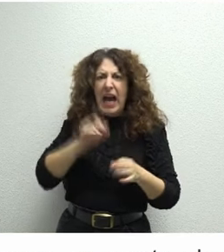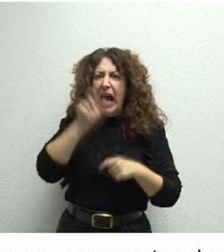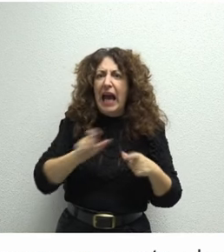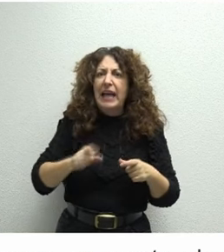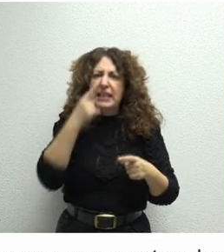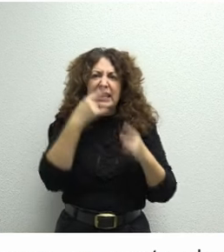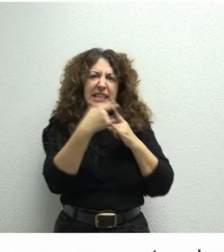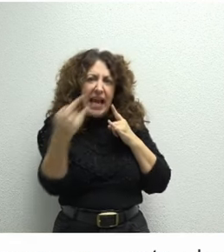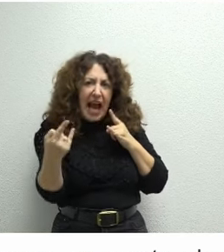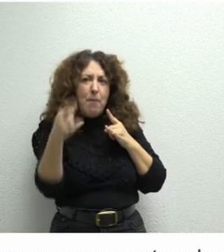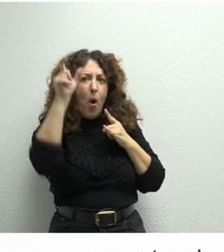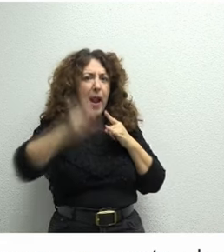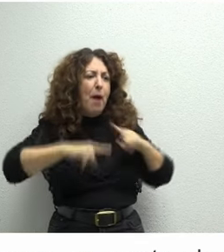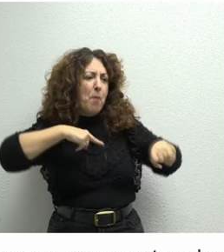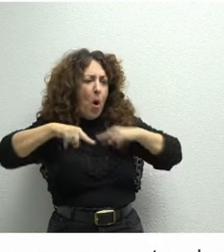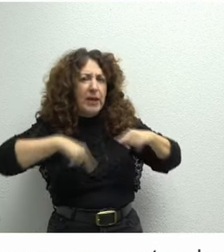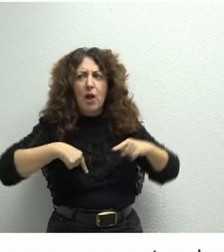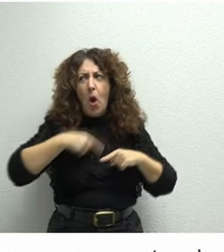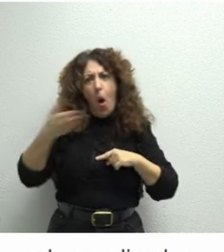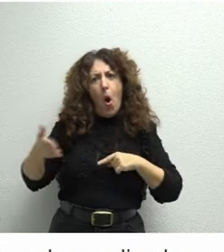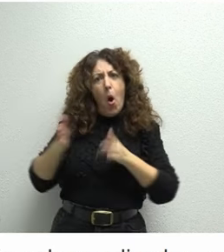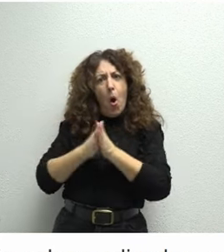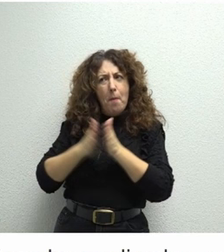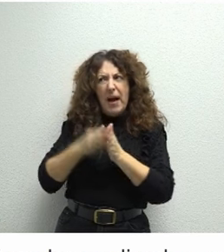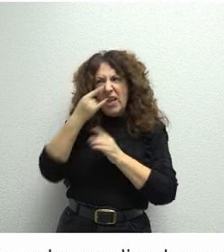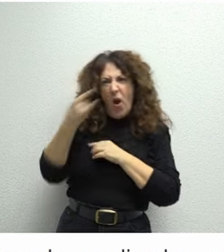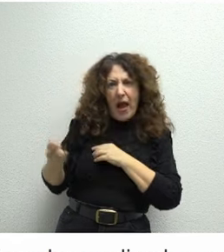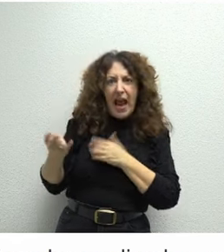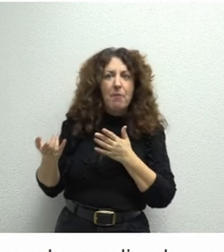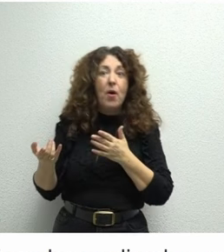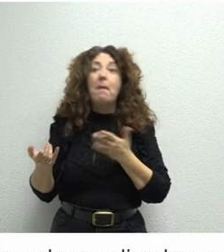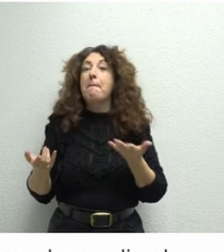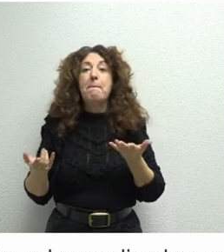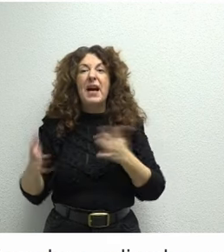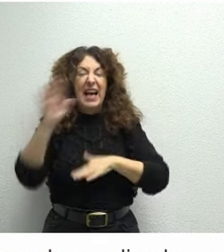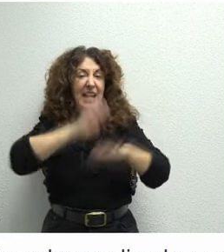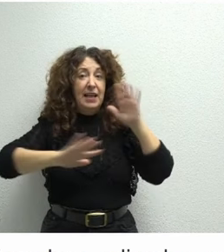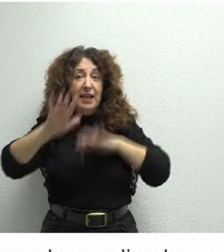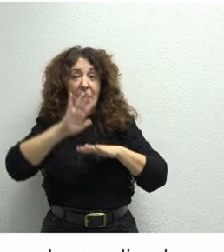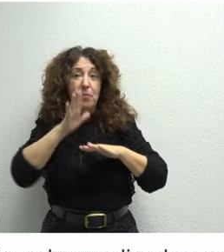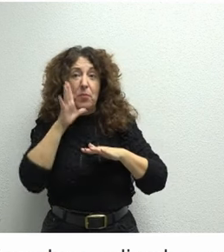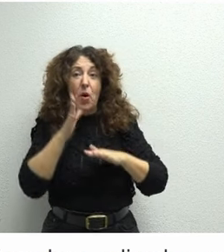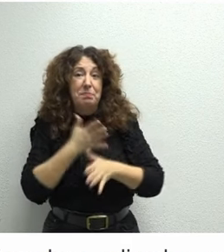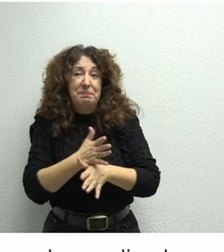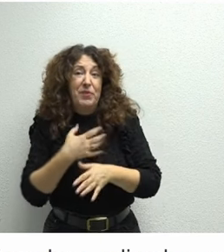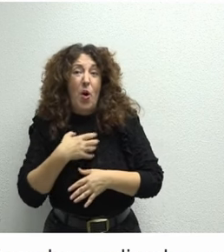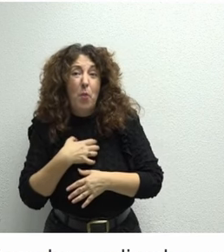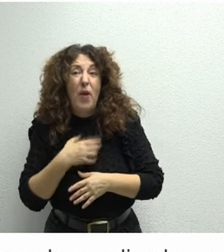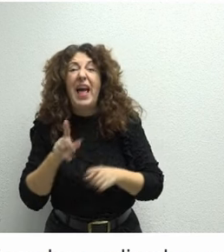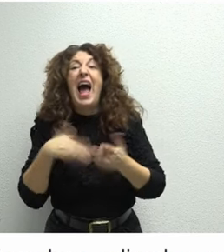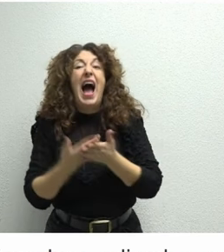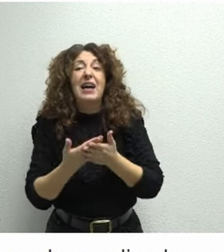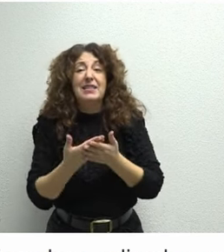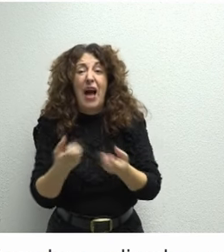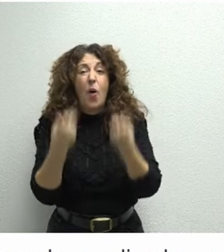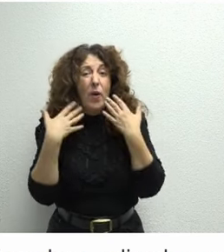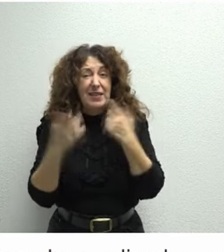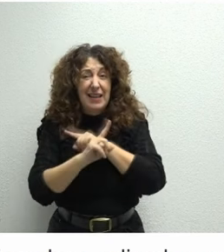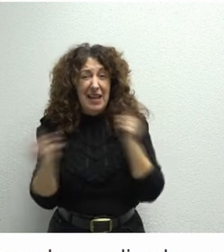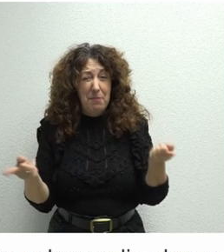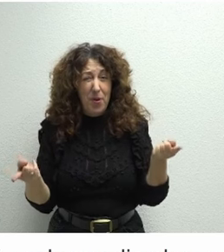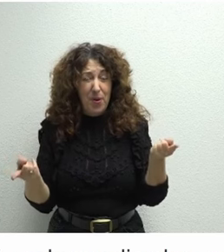enamoran de una monitora se enamoran de una compañera y eso es un lío porque no tienen capacidad ni de llevarlo a cabo ni de comunicarlo y